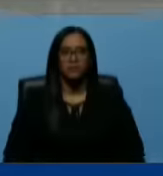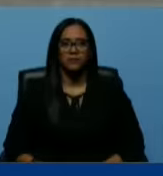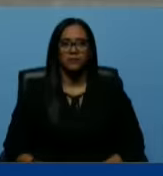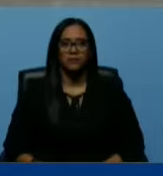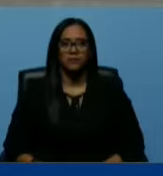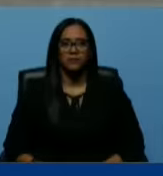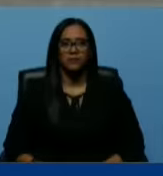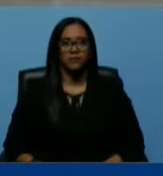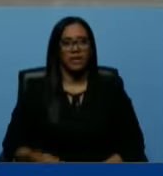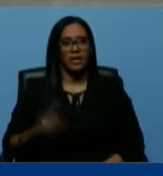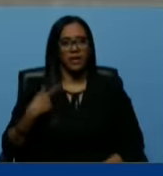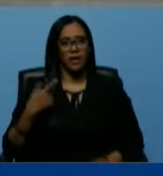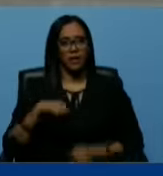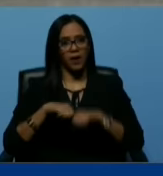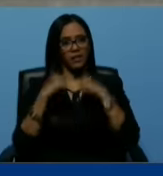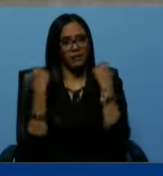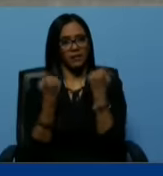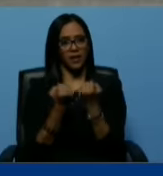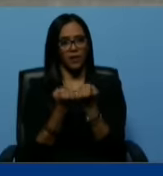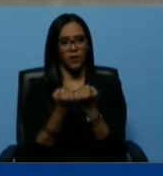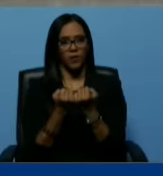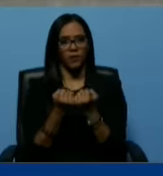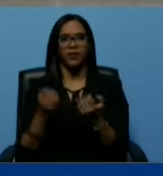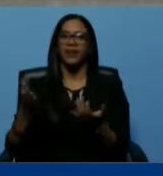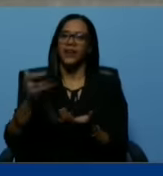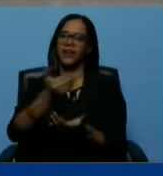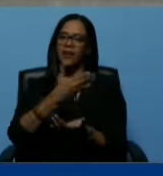esa historia tan hermosa.